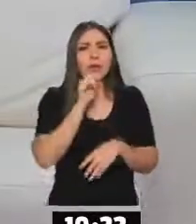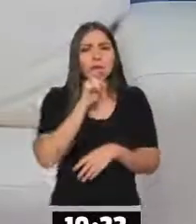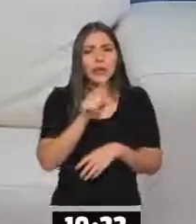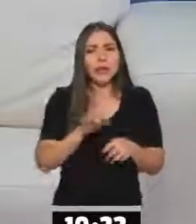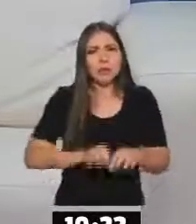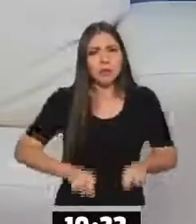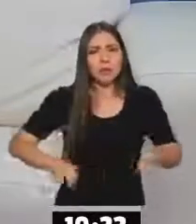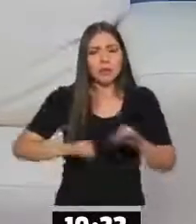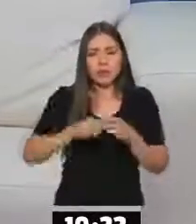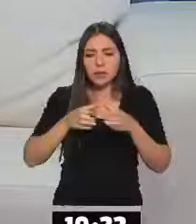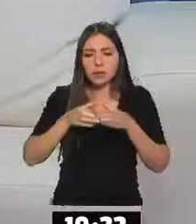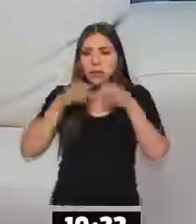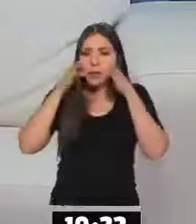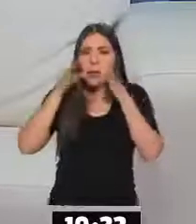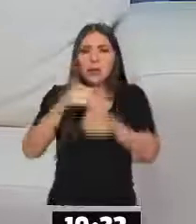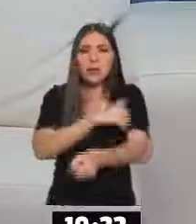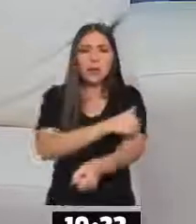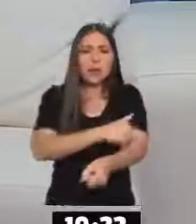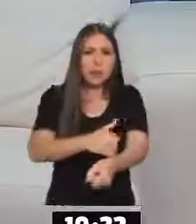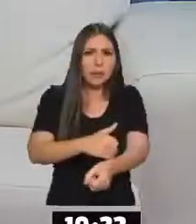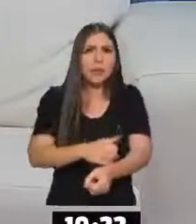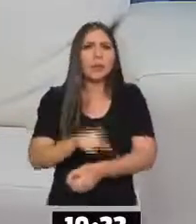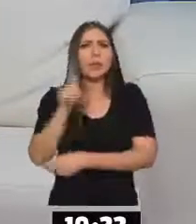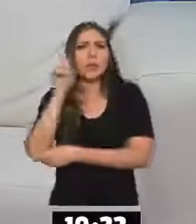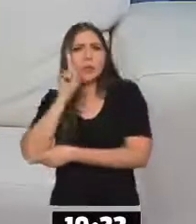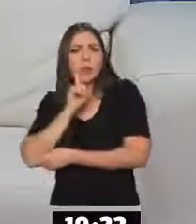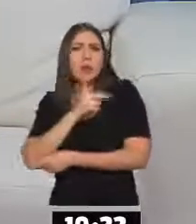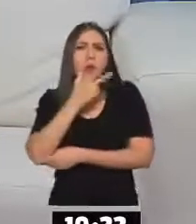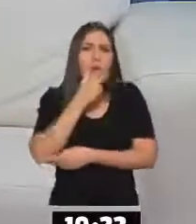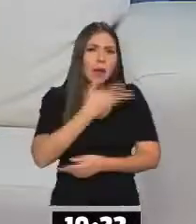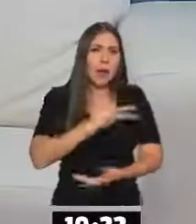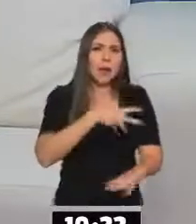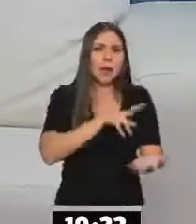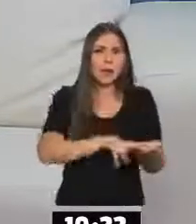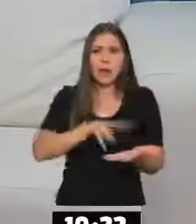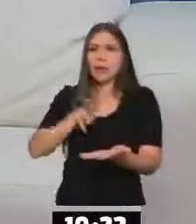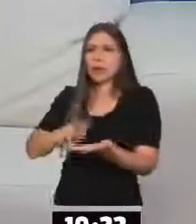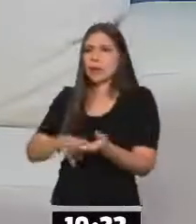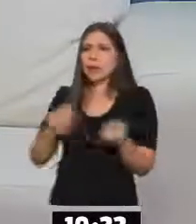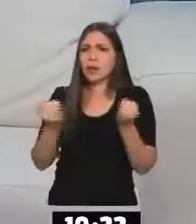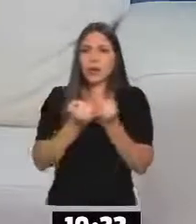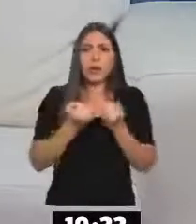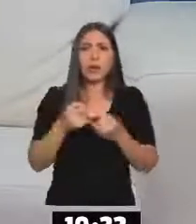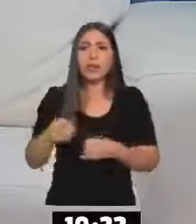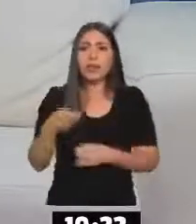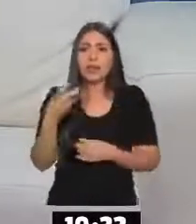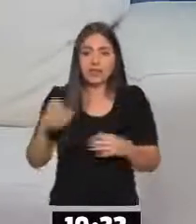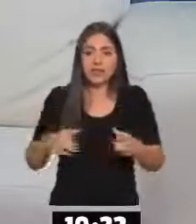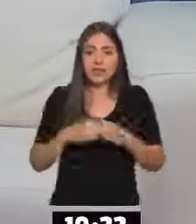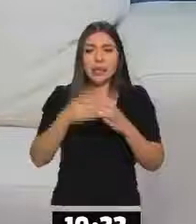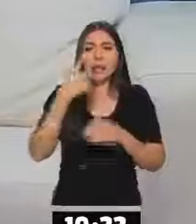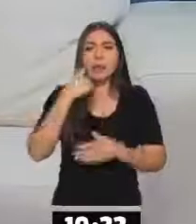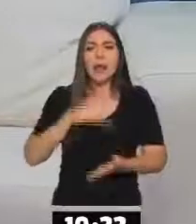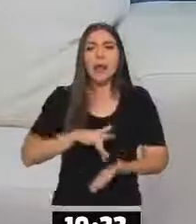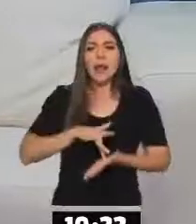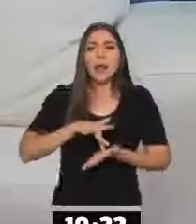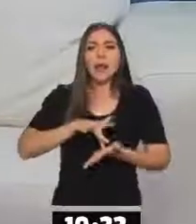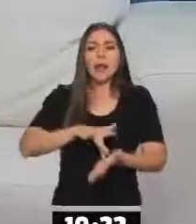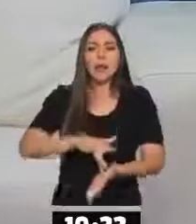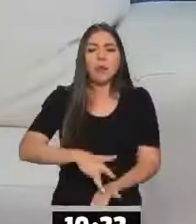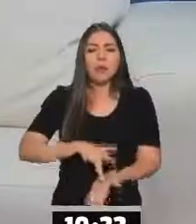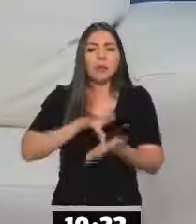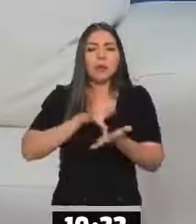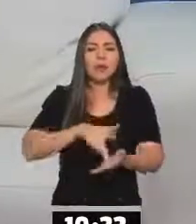valor los hombres. Entonces, este movimiento realmente es ¿para qué? para transformar familias desde el corazón. ¿Quién